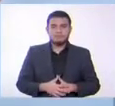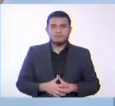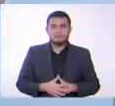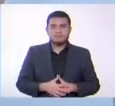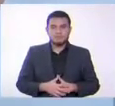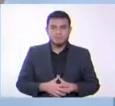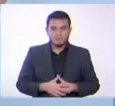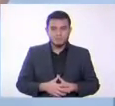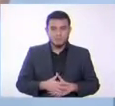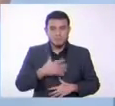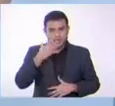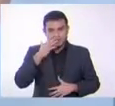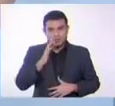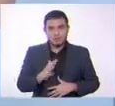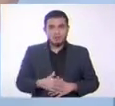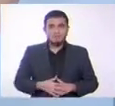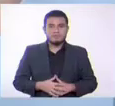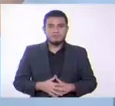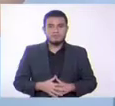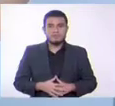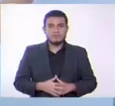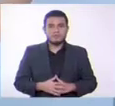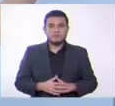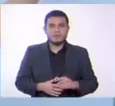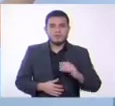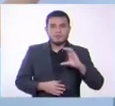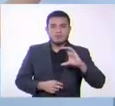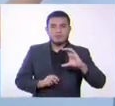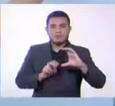Tomamos el ejemplo de la molécula de